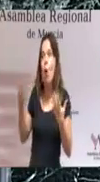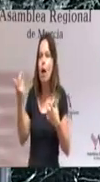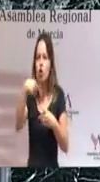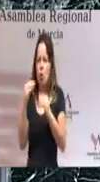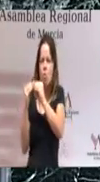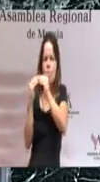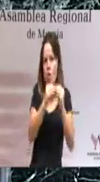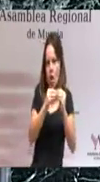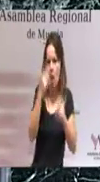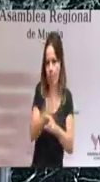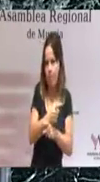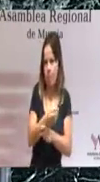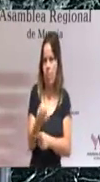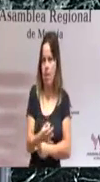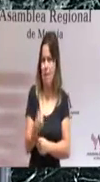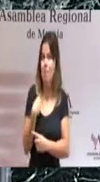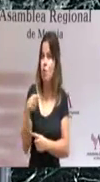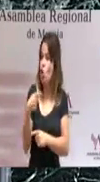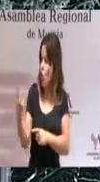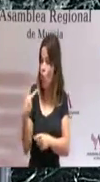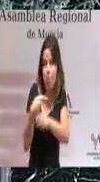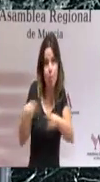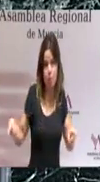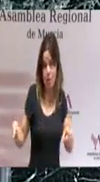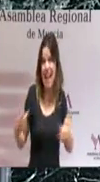pensar los demás? Eso es lo que nos diferencia,